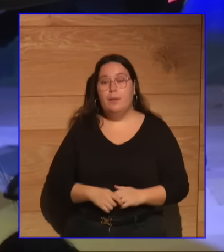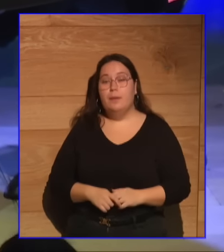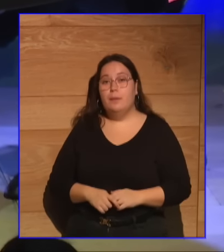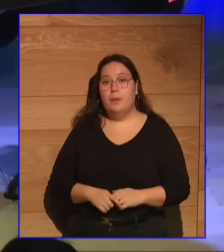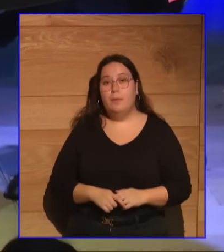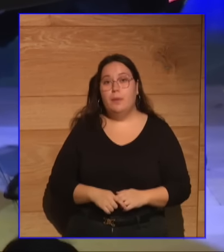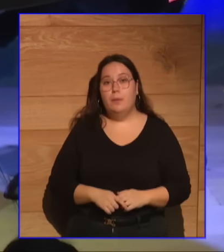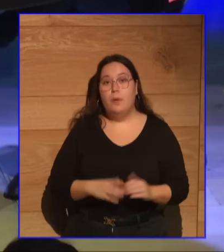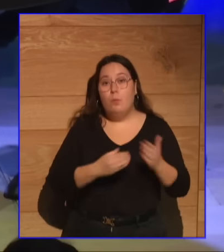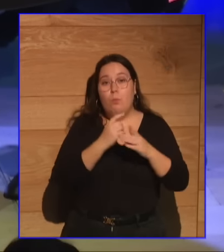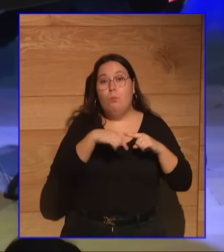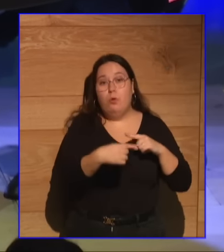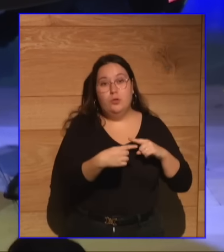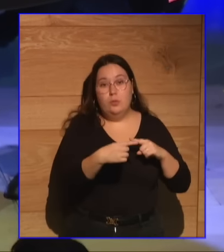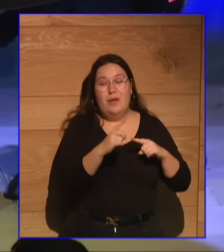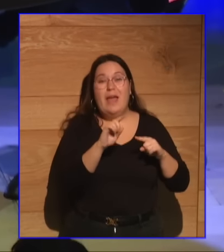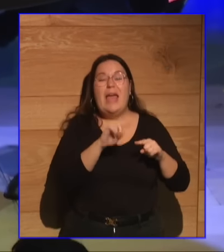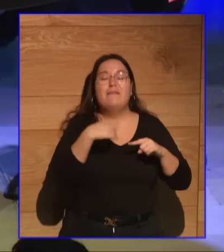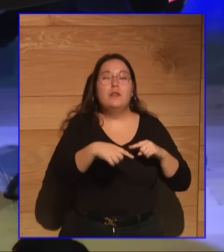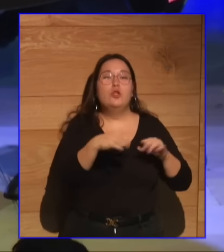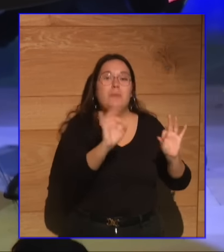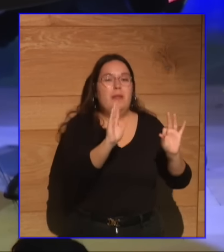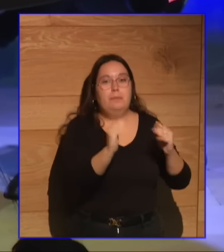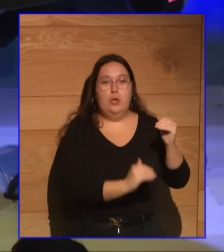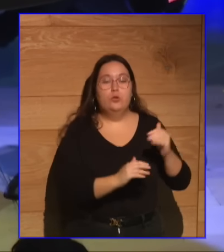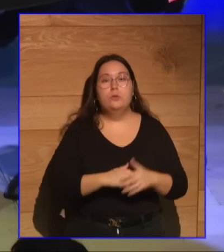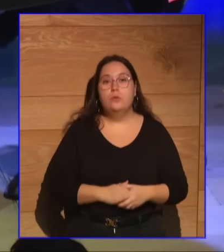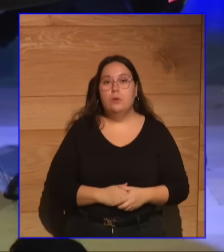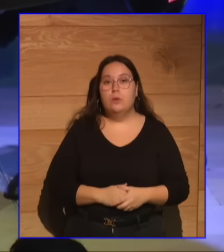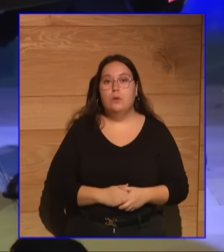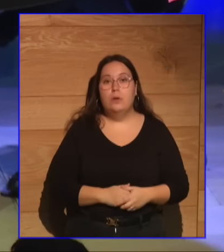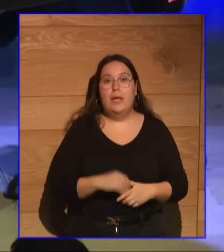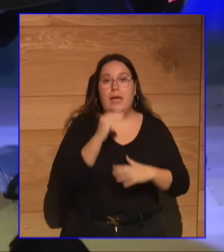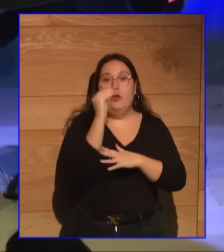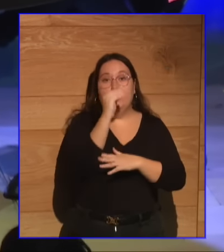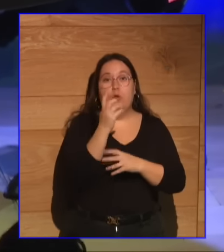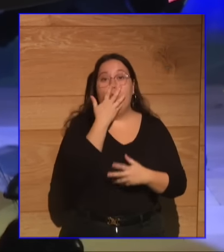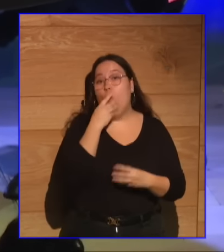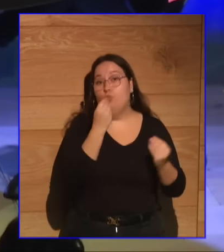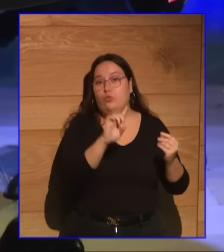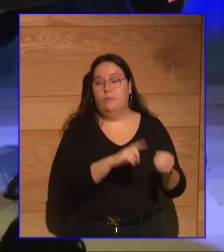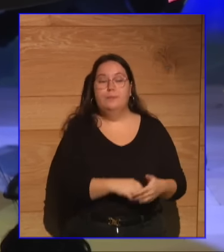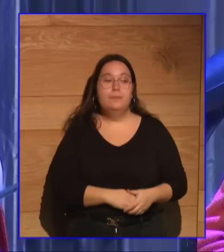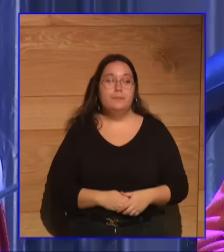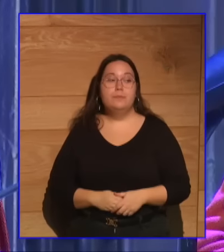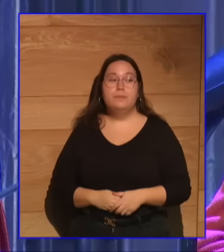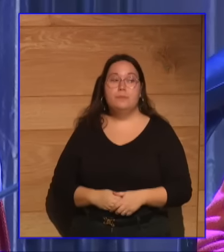tenía menos postproducción porque tenía menos efectos especiales. Y segundo, pues no había tiranosaurios de colorines. Así